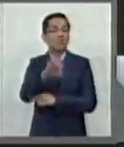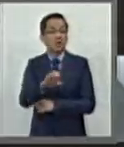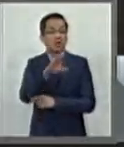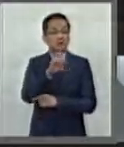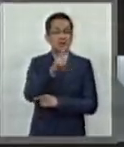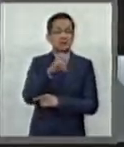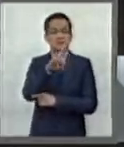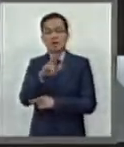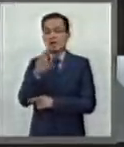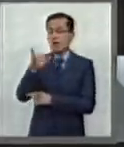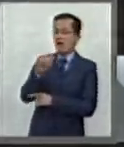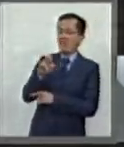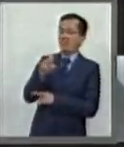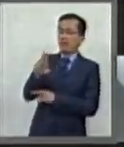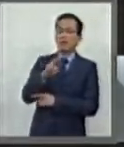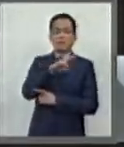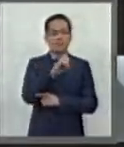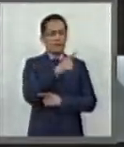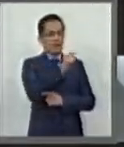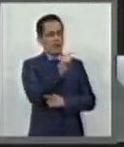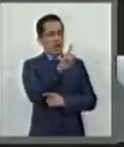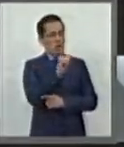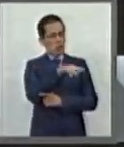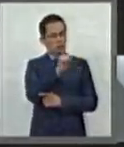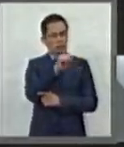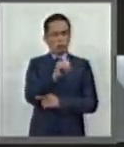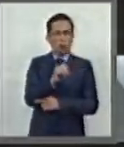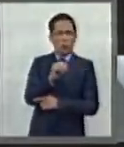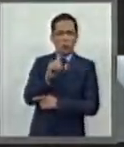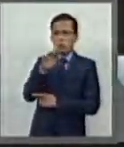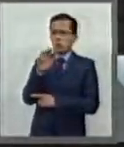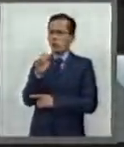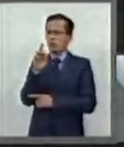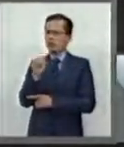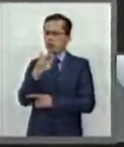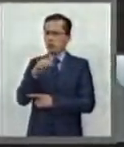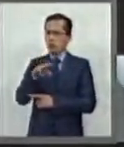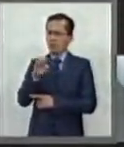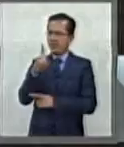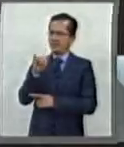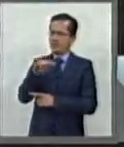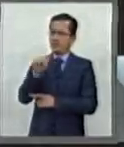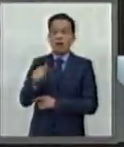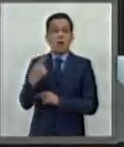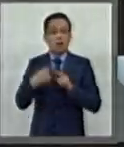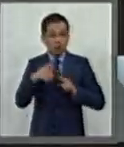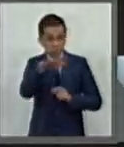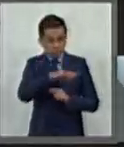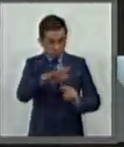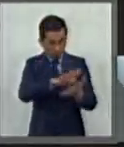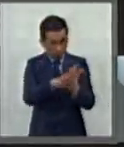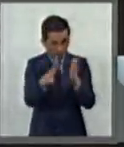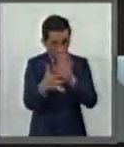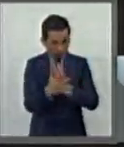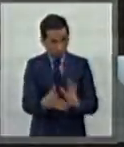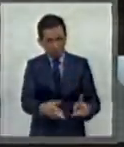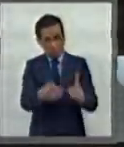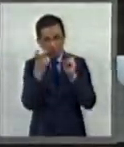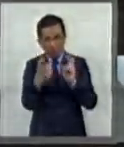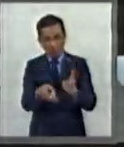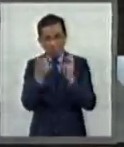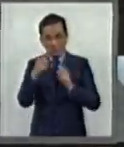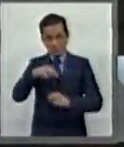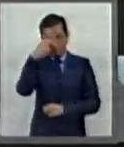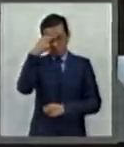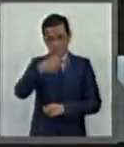de Miguel Alonso, de Rodrigo Medina, de esa pandilla de saqueadores que puso a este país en riesgo de